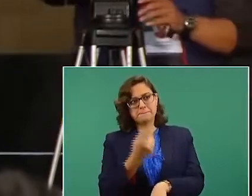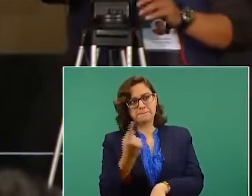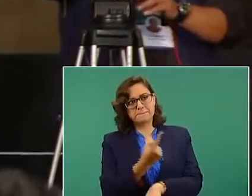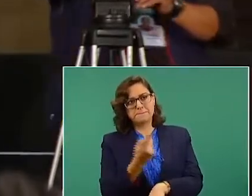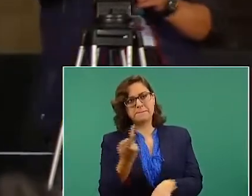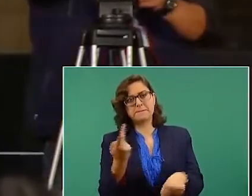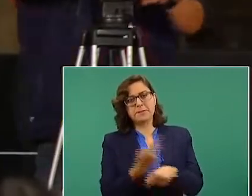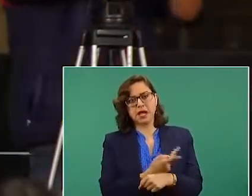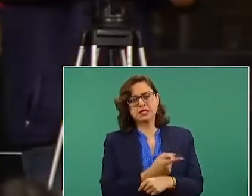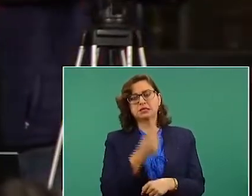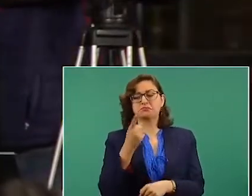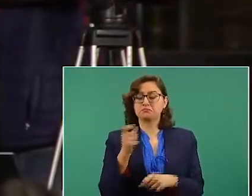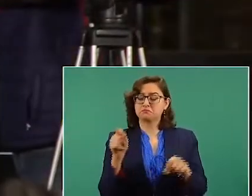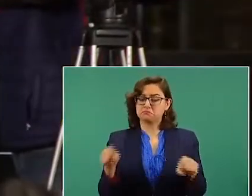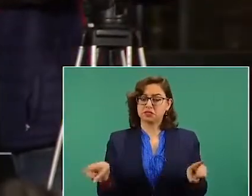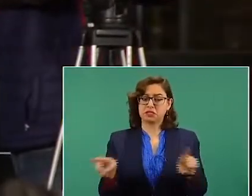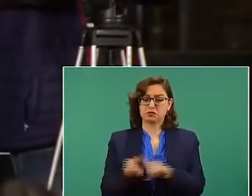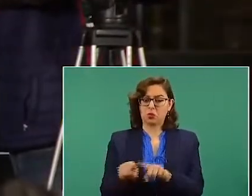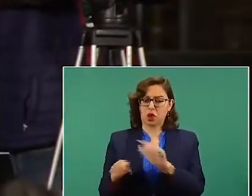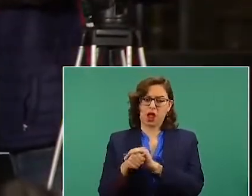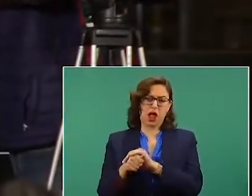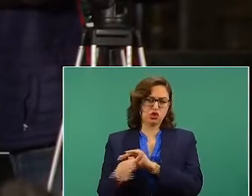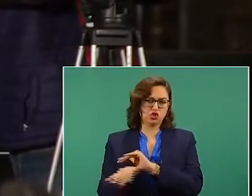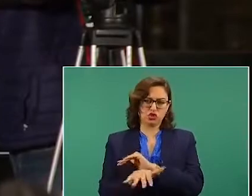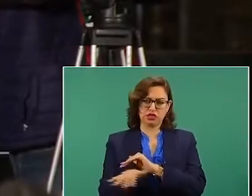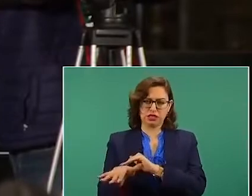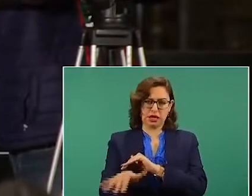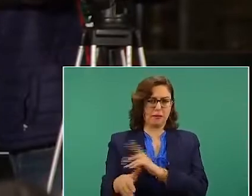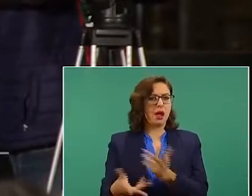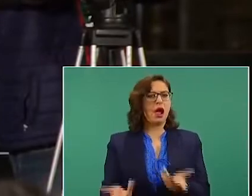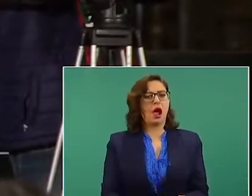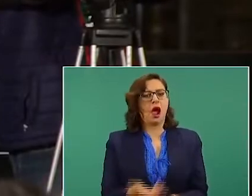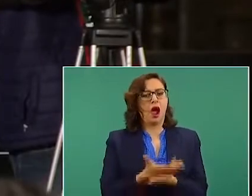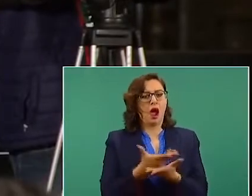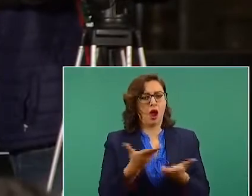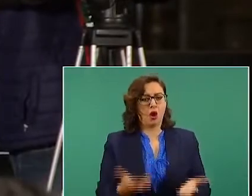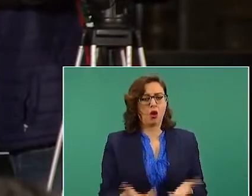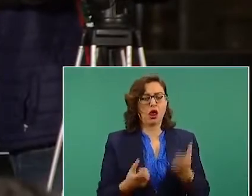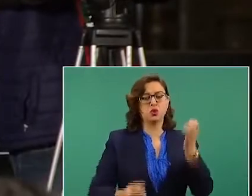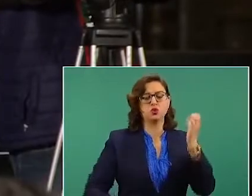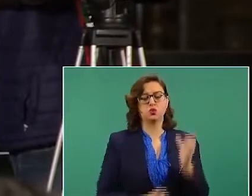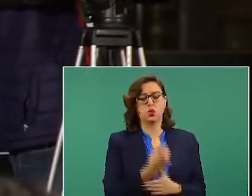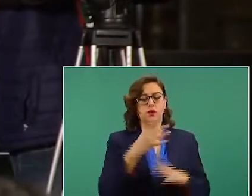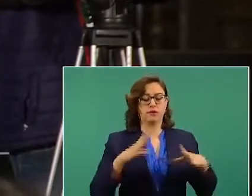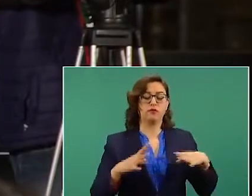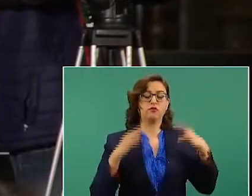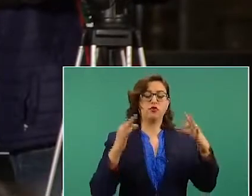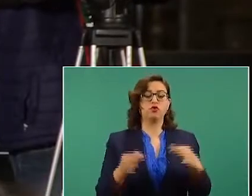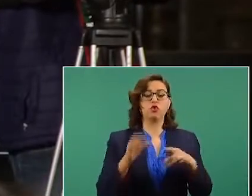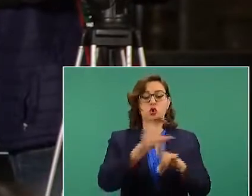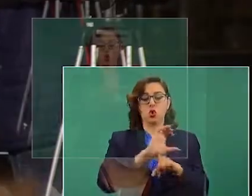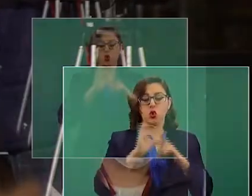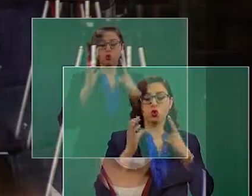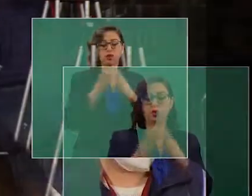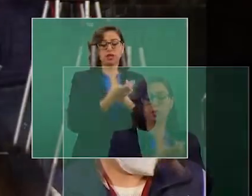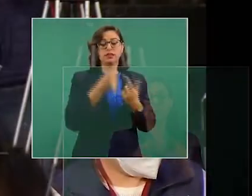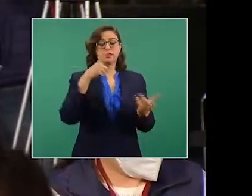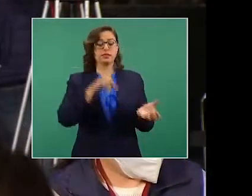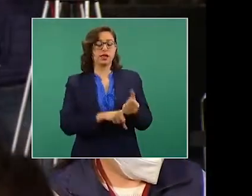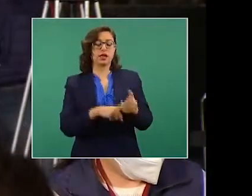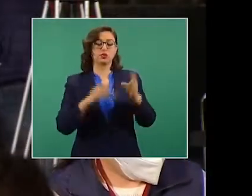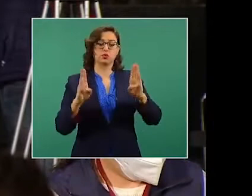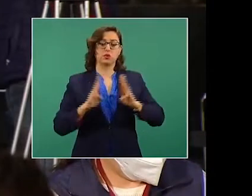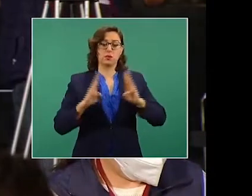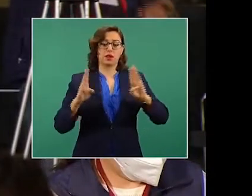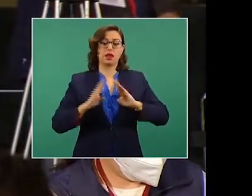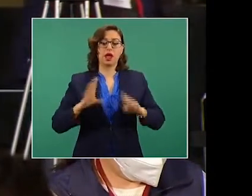Ayotzinapa, una comisión de investigación para hablar de los abusos militares en